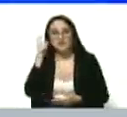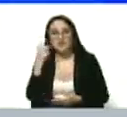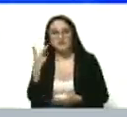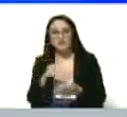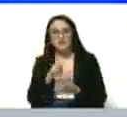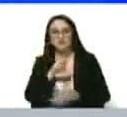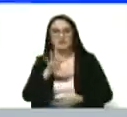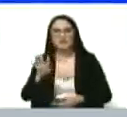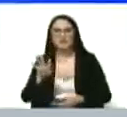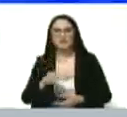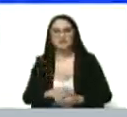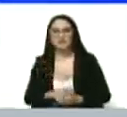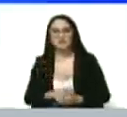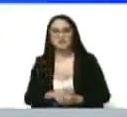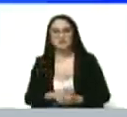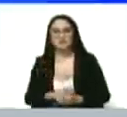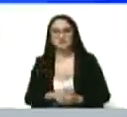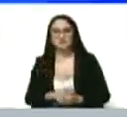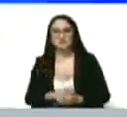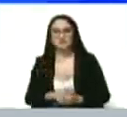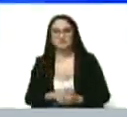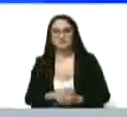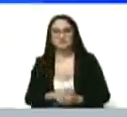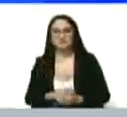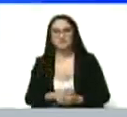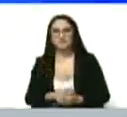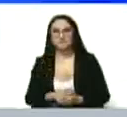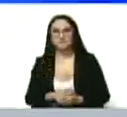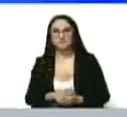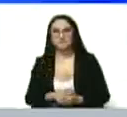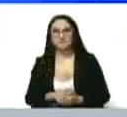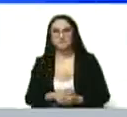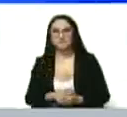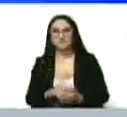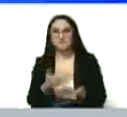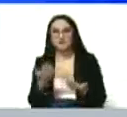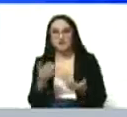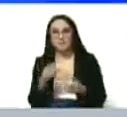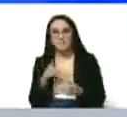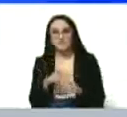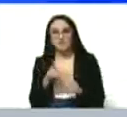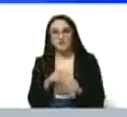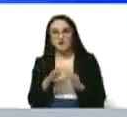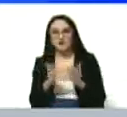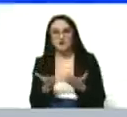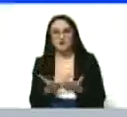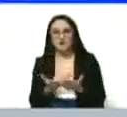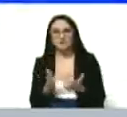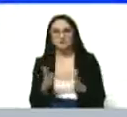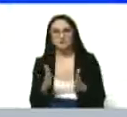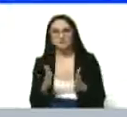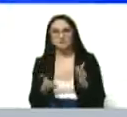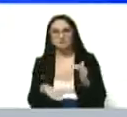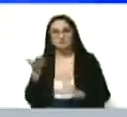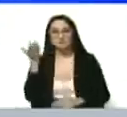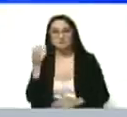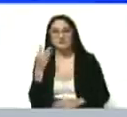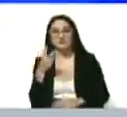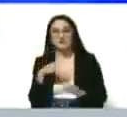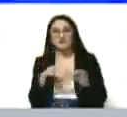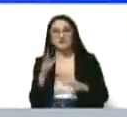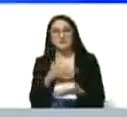2045. Asimismo, se estima que la demanda petrolera global registre un alza de 13